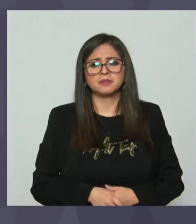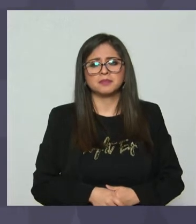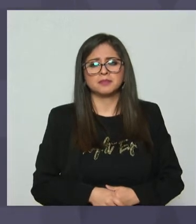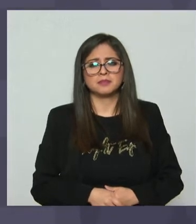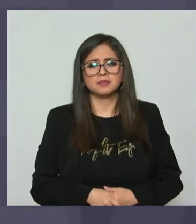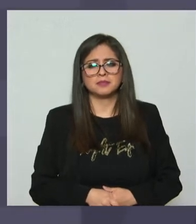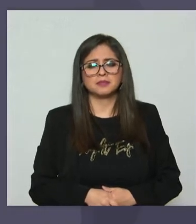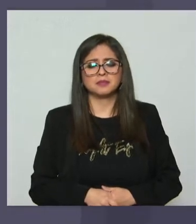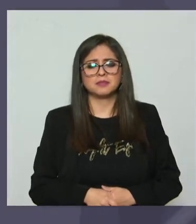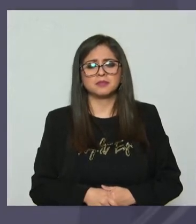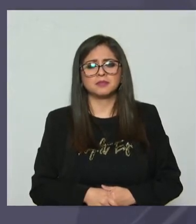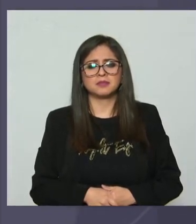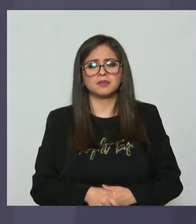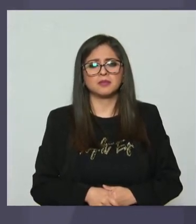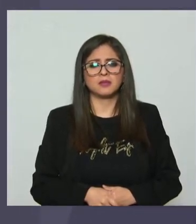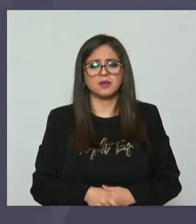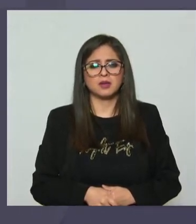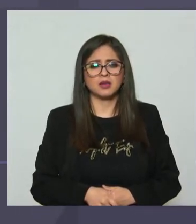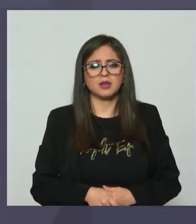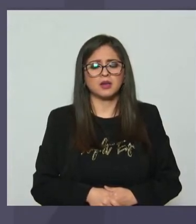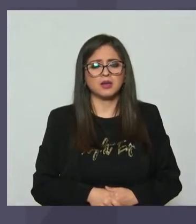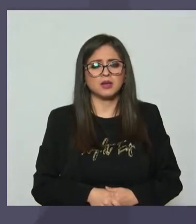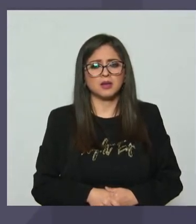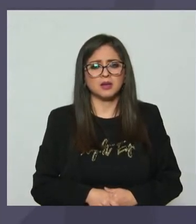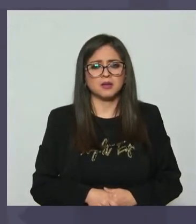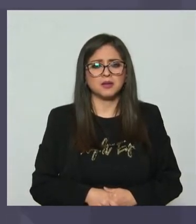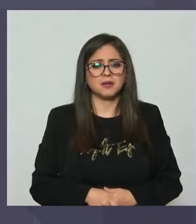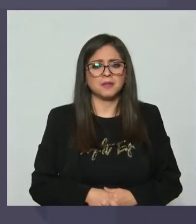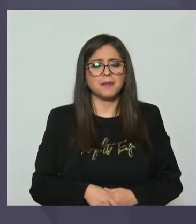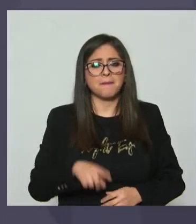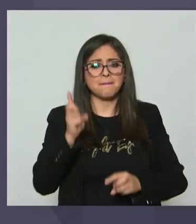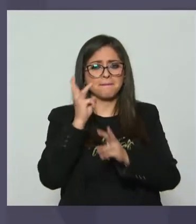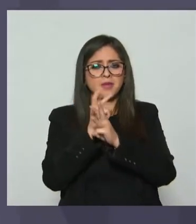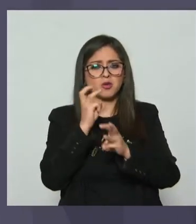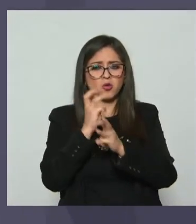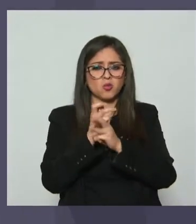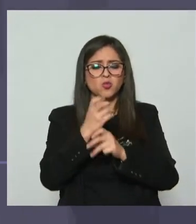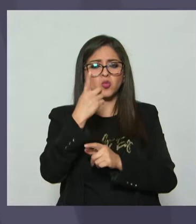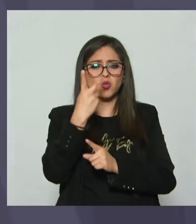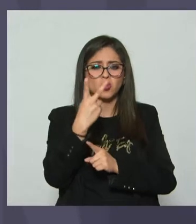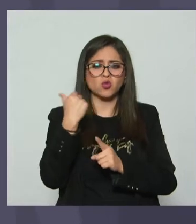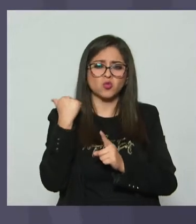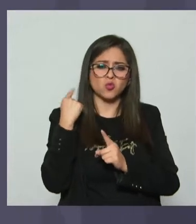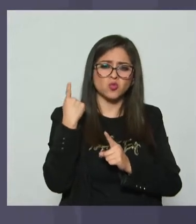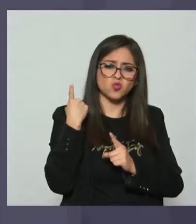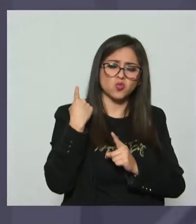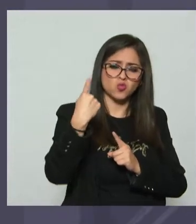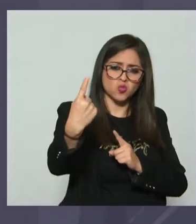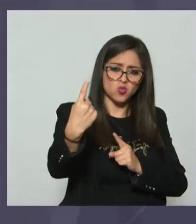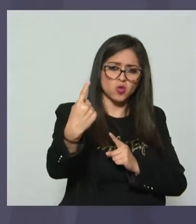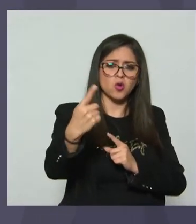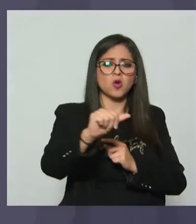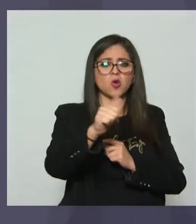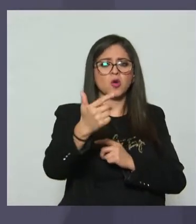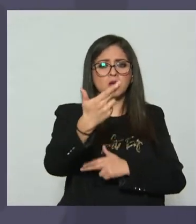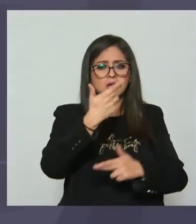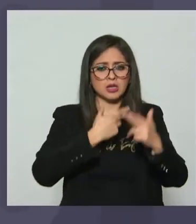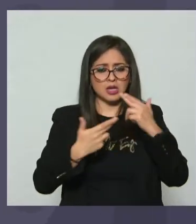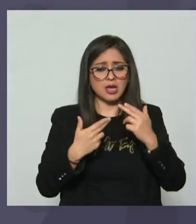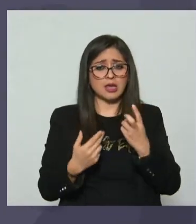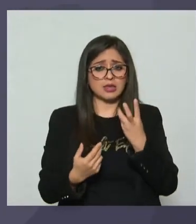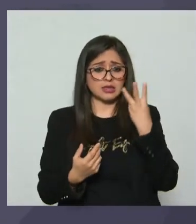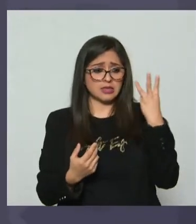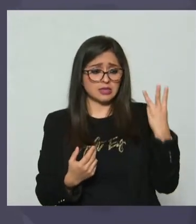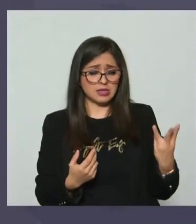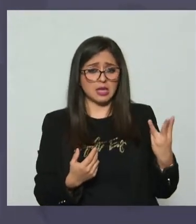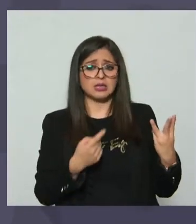ahí vea. Pues el Metrobús solamente va a cubrir 2 carriles, uno de ida y otro de vuelta. ¿Estás de acuerdo? Va a haber 3 carriles para